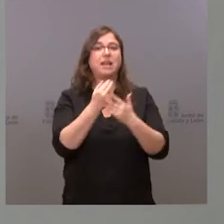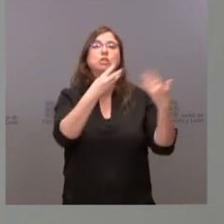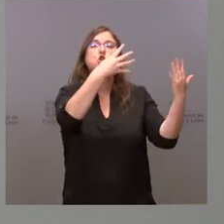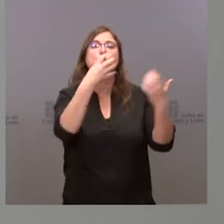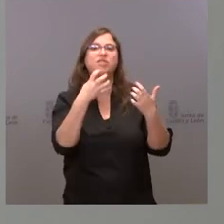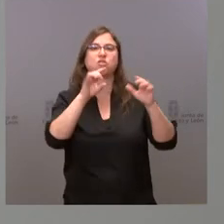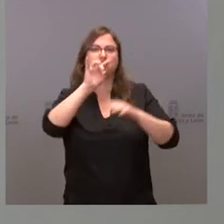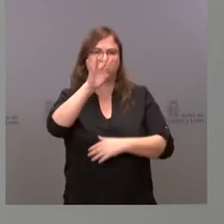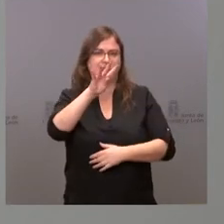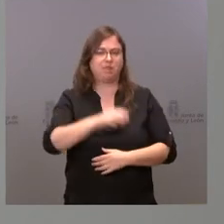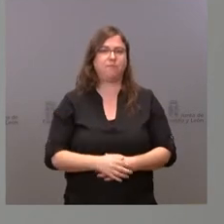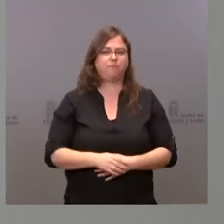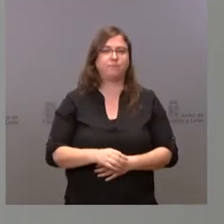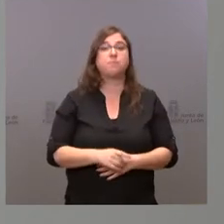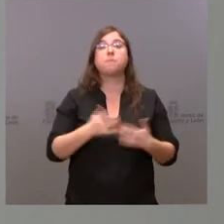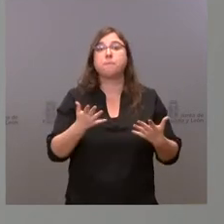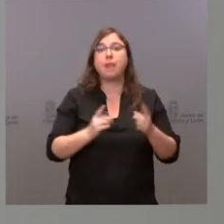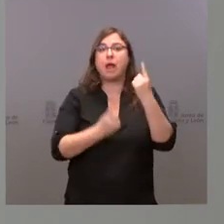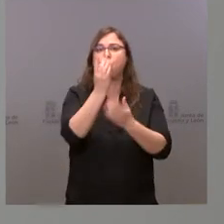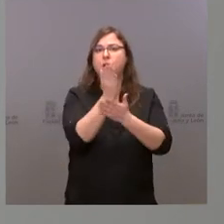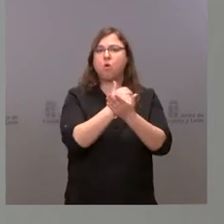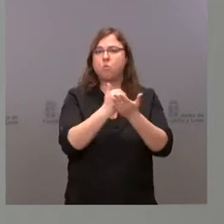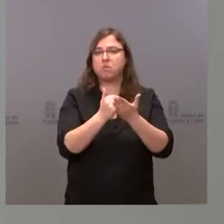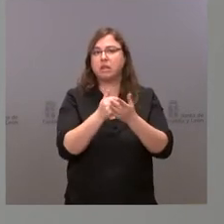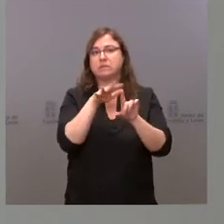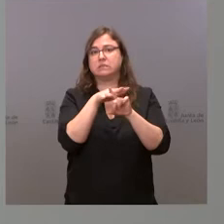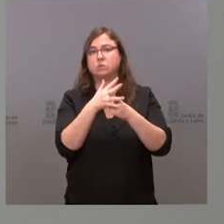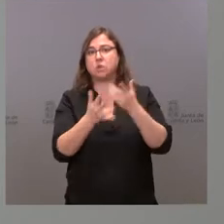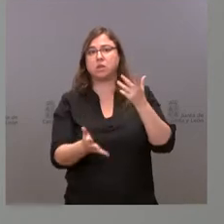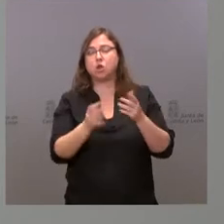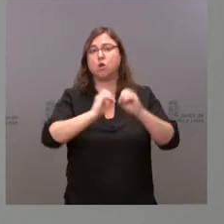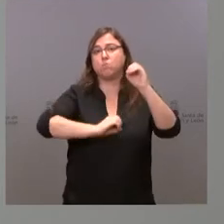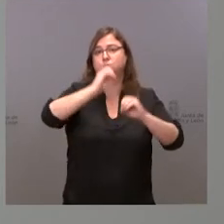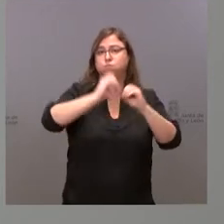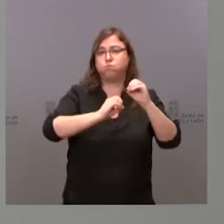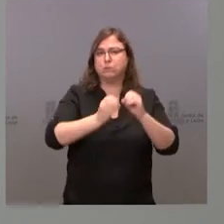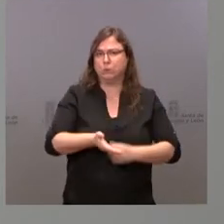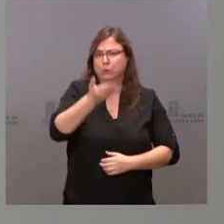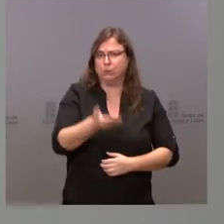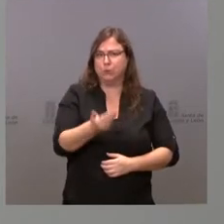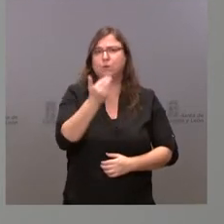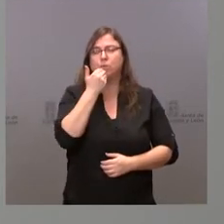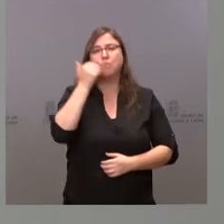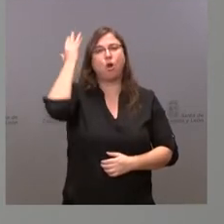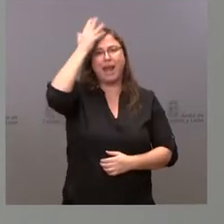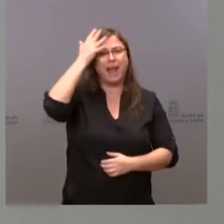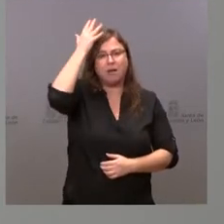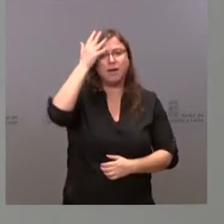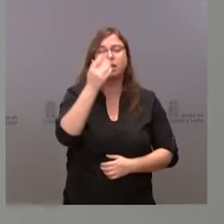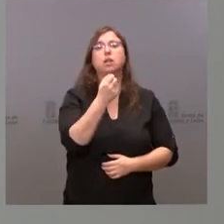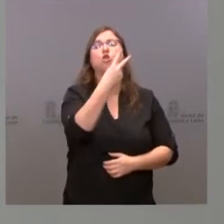hay comunidades que están en una situación de incidencia acumulada muy importante como puede ser navarra en